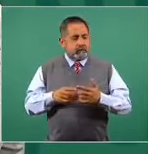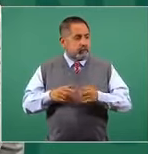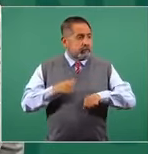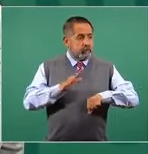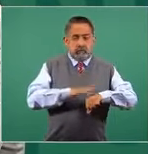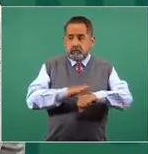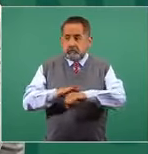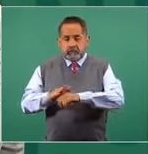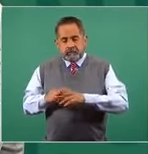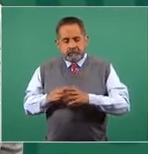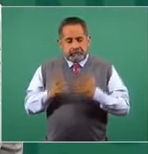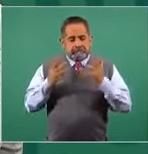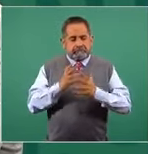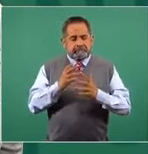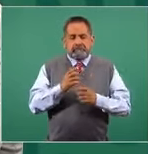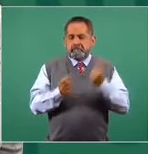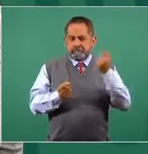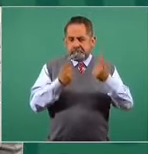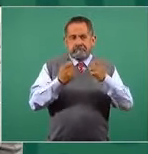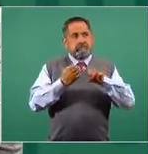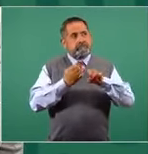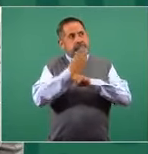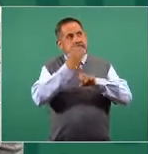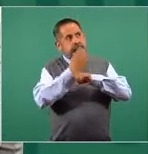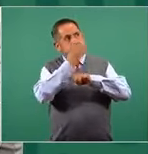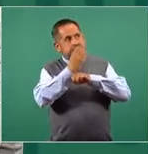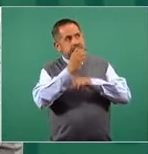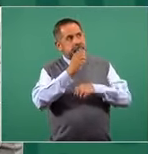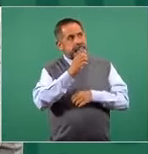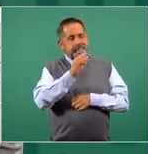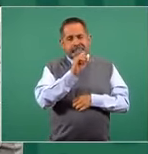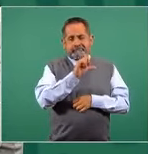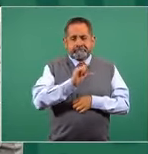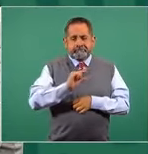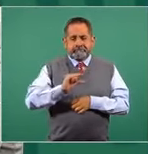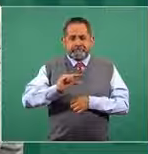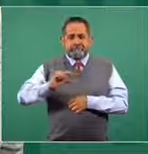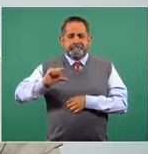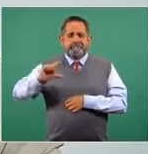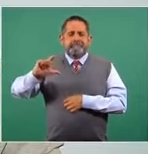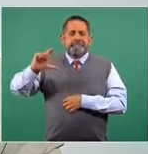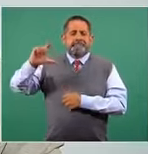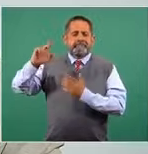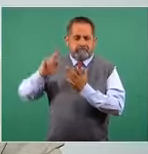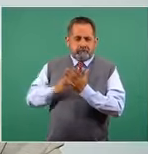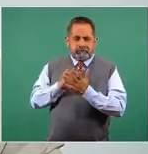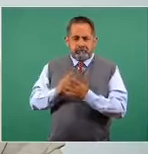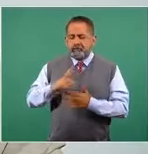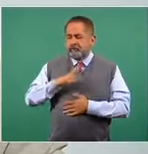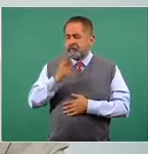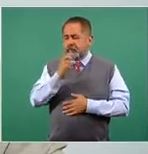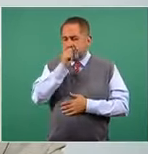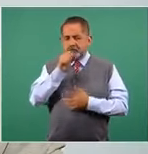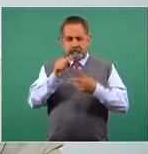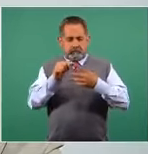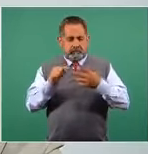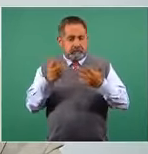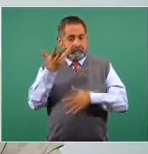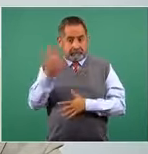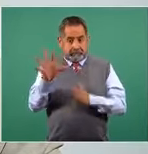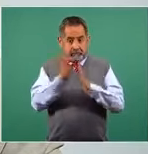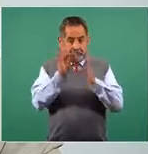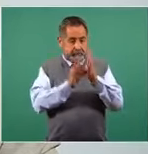alertamiento temprano de algunas de estas entidades federativas, prácticamente representa 2 indicadores de los 10